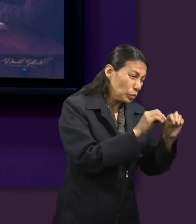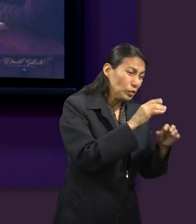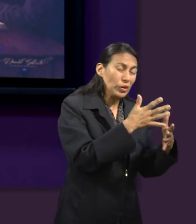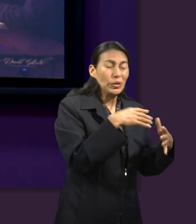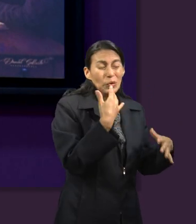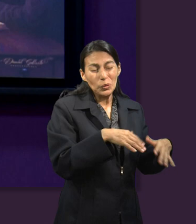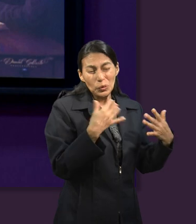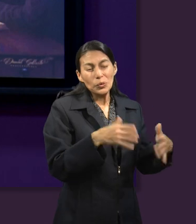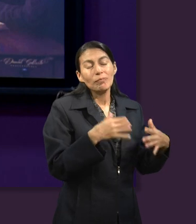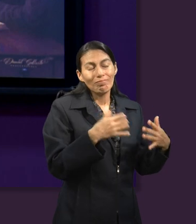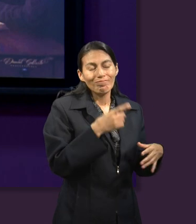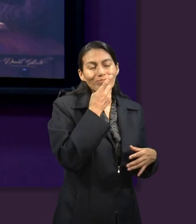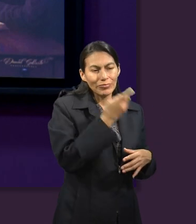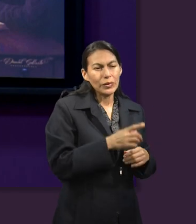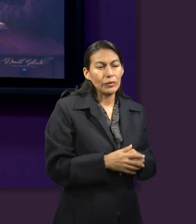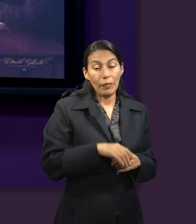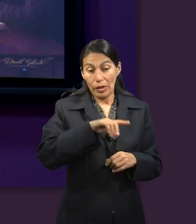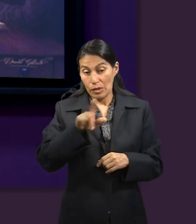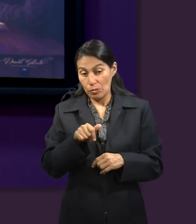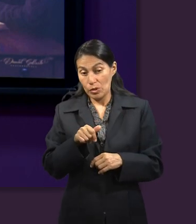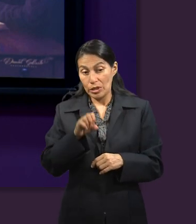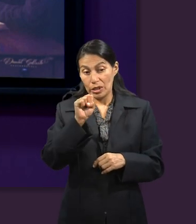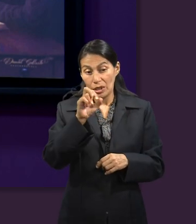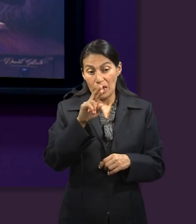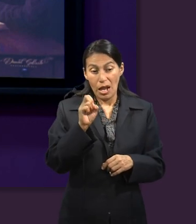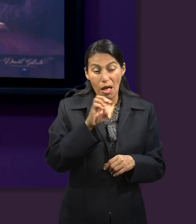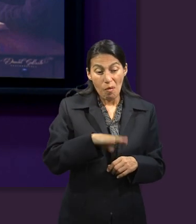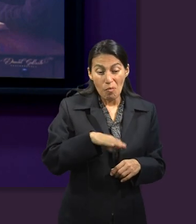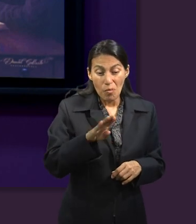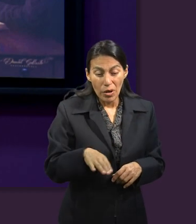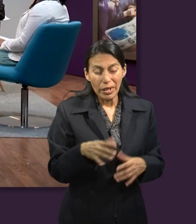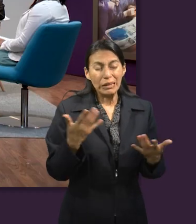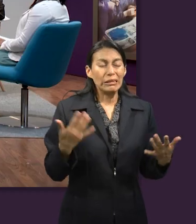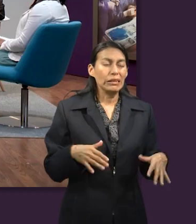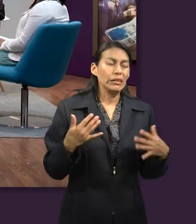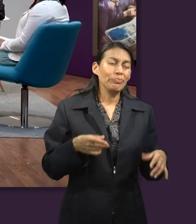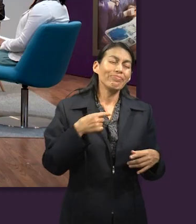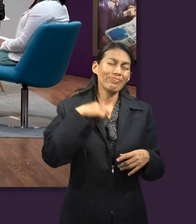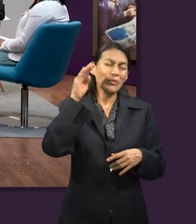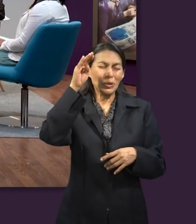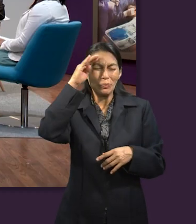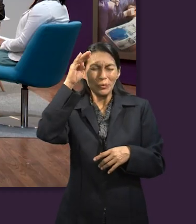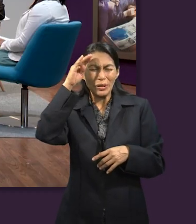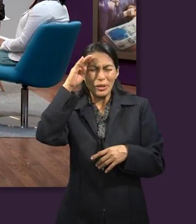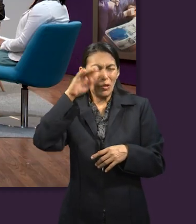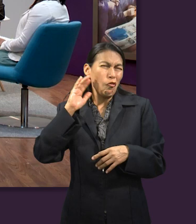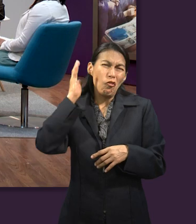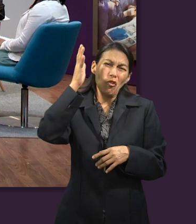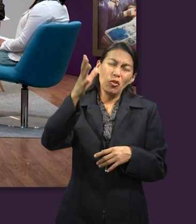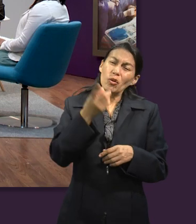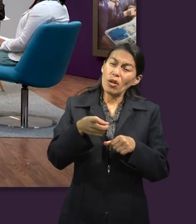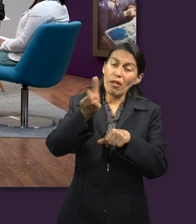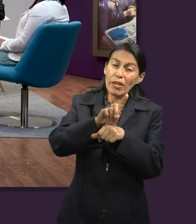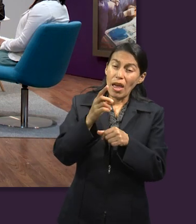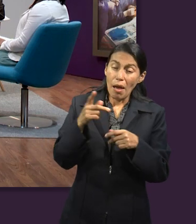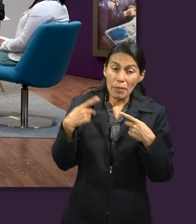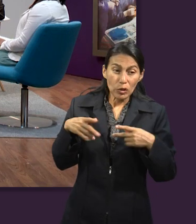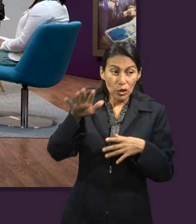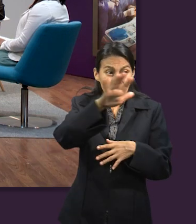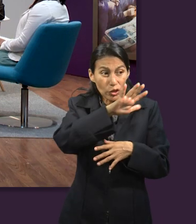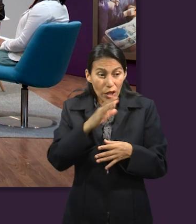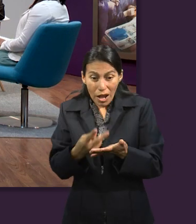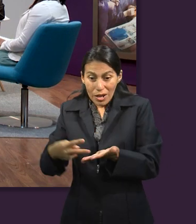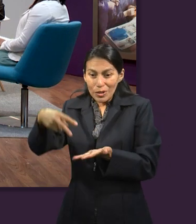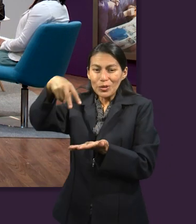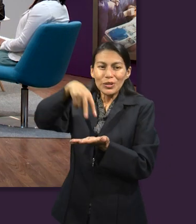pues pues la muerte de deshará verdad y sobre todo yo me pongo a pensar cuando sea el día de la resurrección no